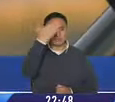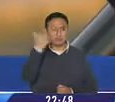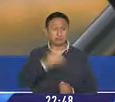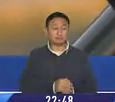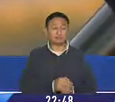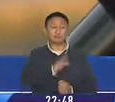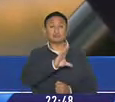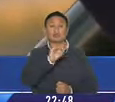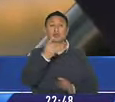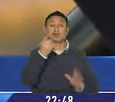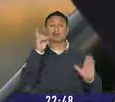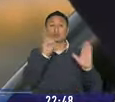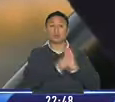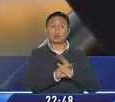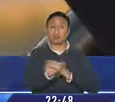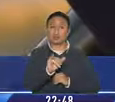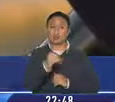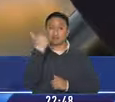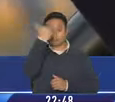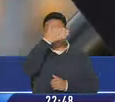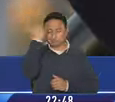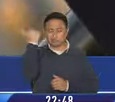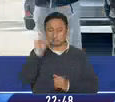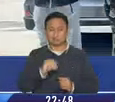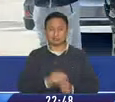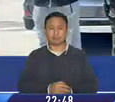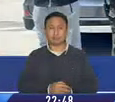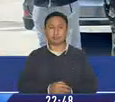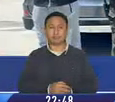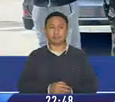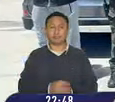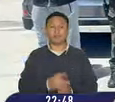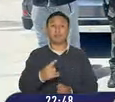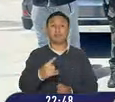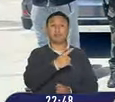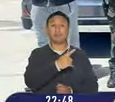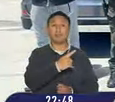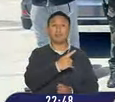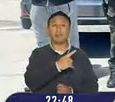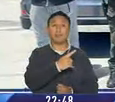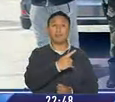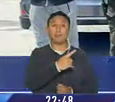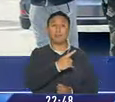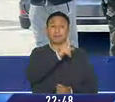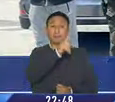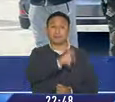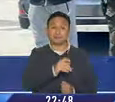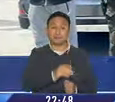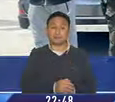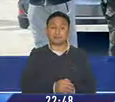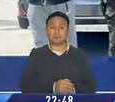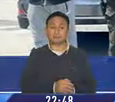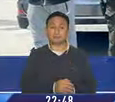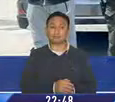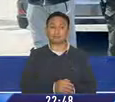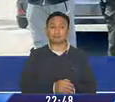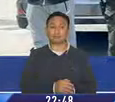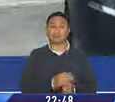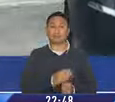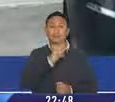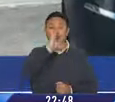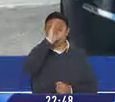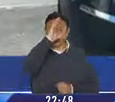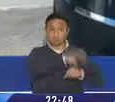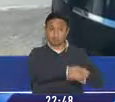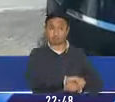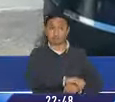50 denuncias por el mismo caso de estafas y abusos de confianza. El sospechoso es este sujeto, a quien la Policía Nacional lo detuvo y que en